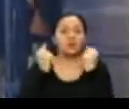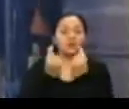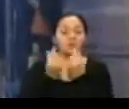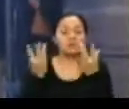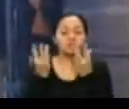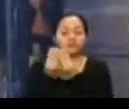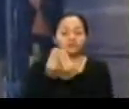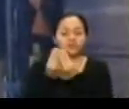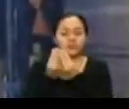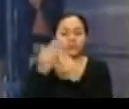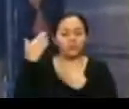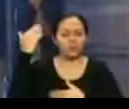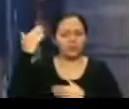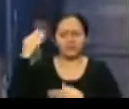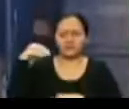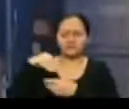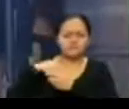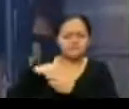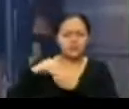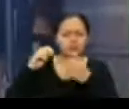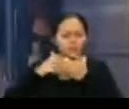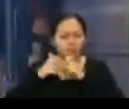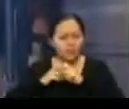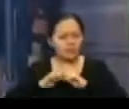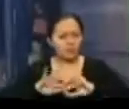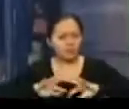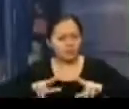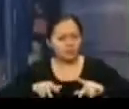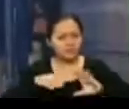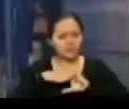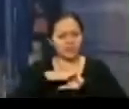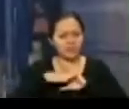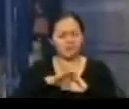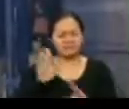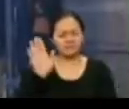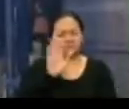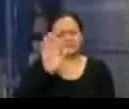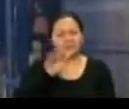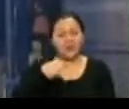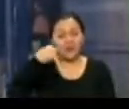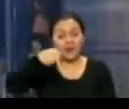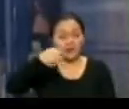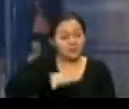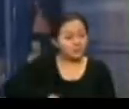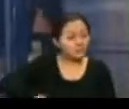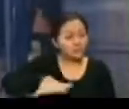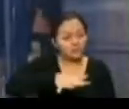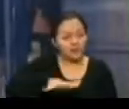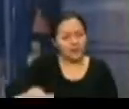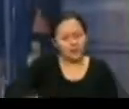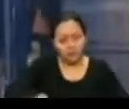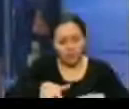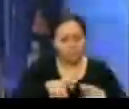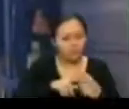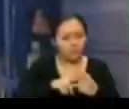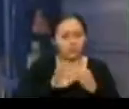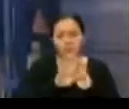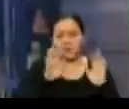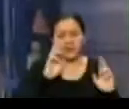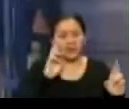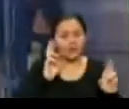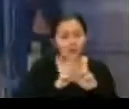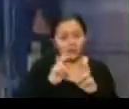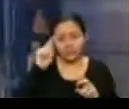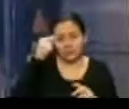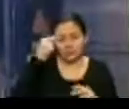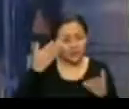partidocracia. Aquí no están los del saqueo bancario. Aquí están los agricultores que por fin son